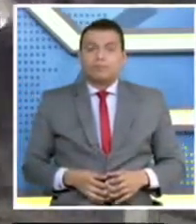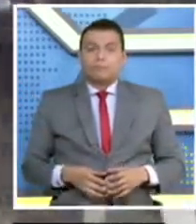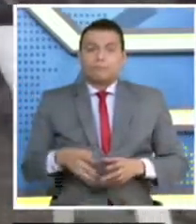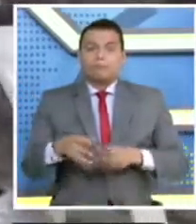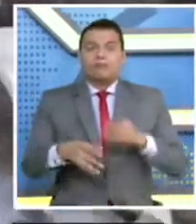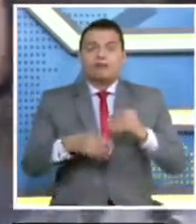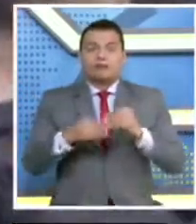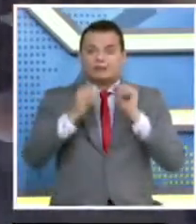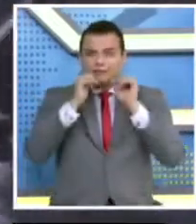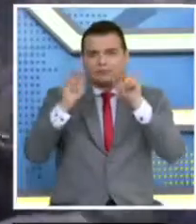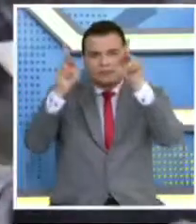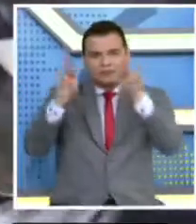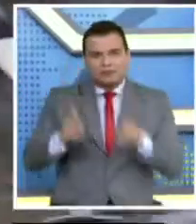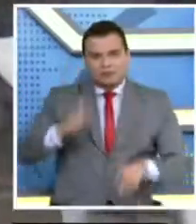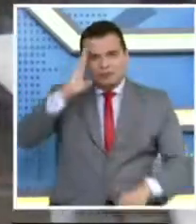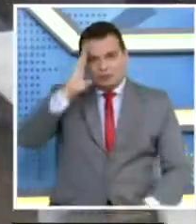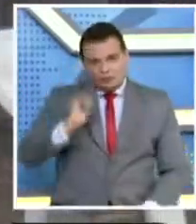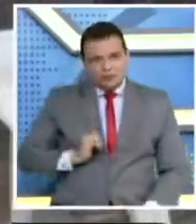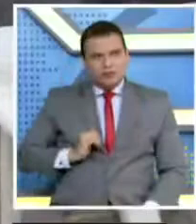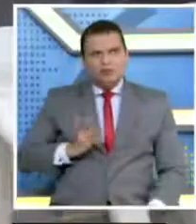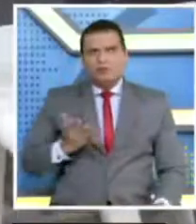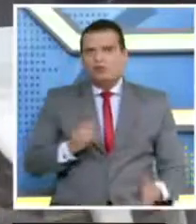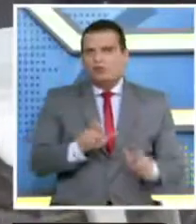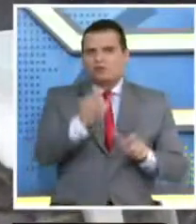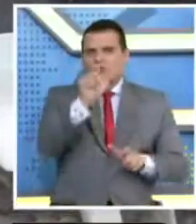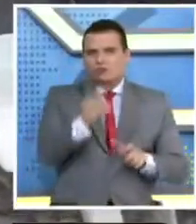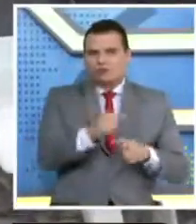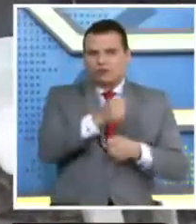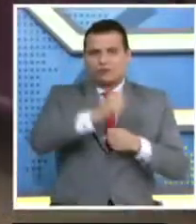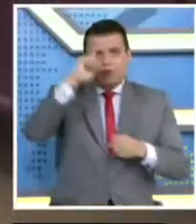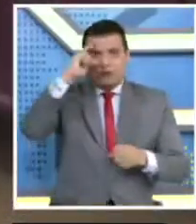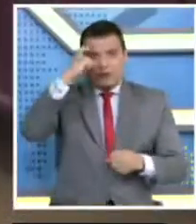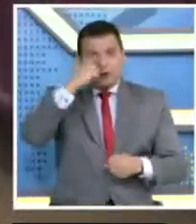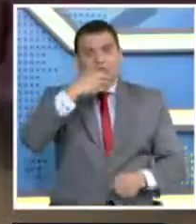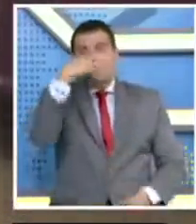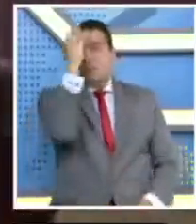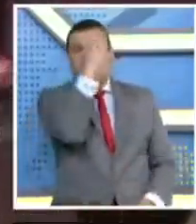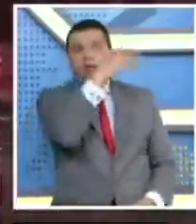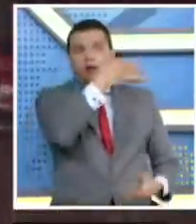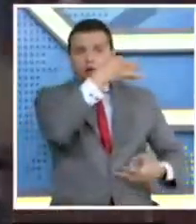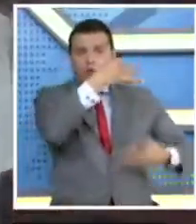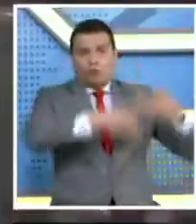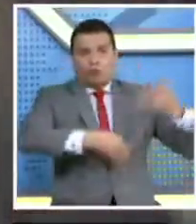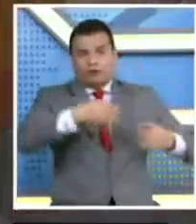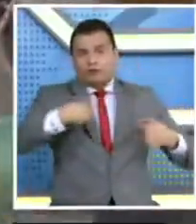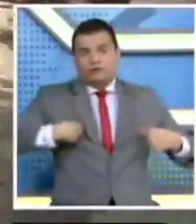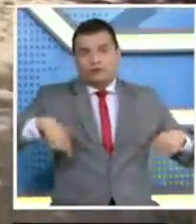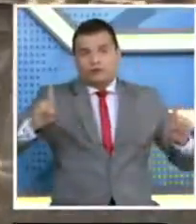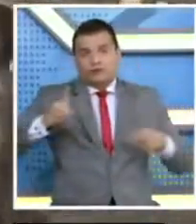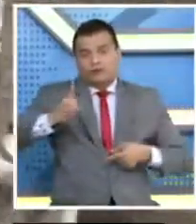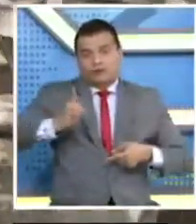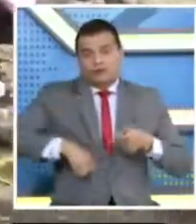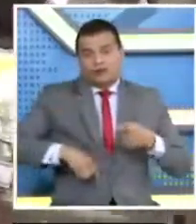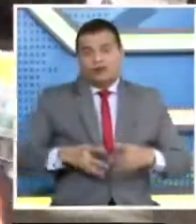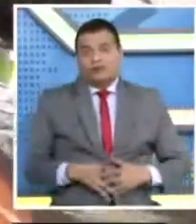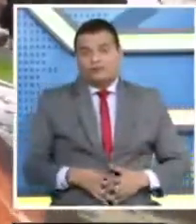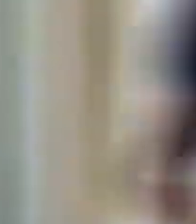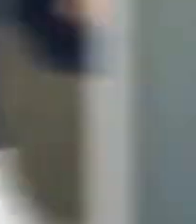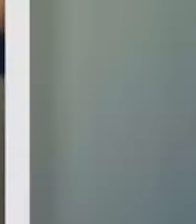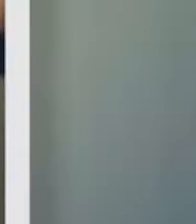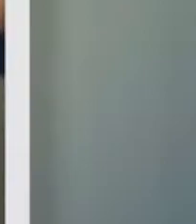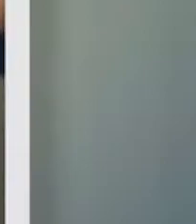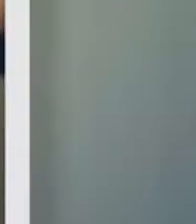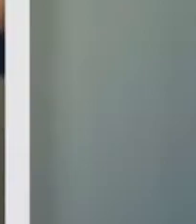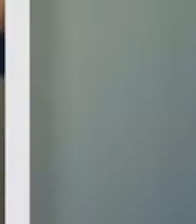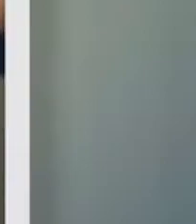el policía, como ningún servidor público, podrá incurrir en una omisión o extralimitación en el cumplimiento de su deber.